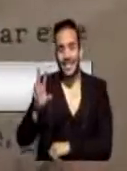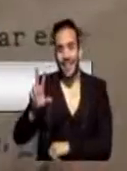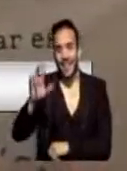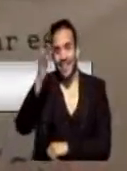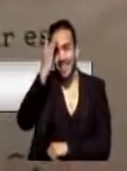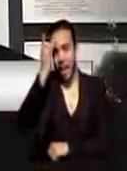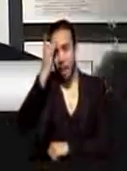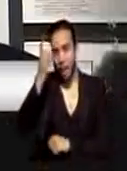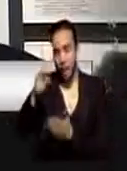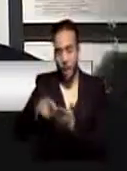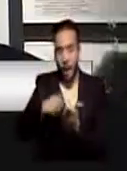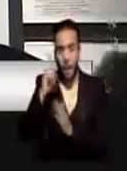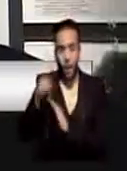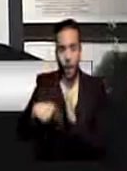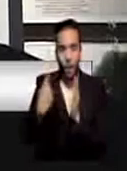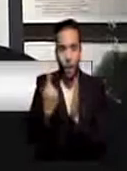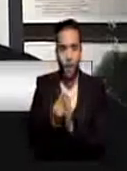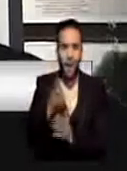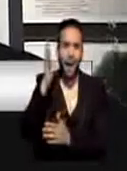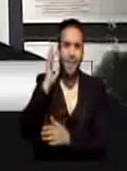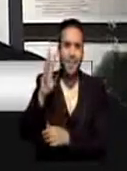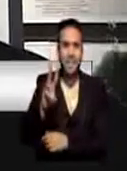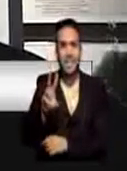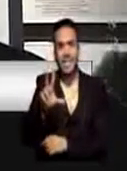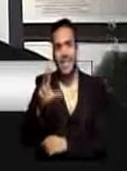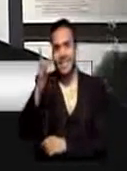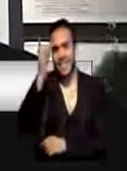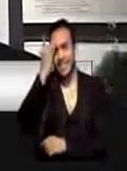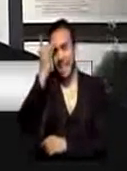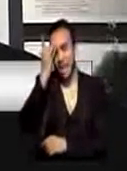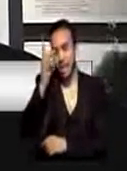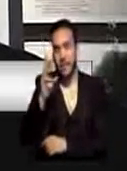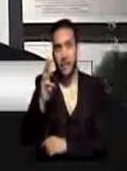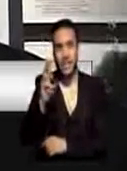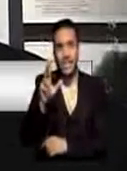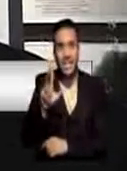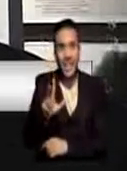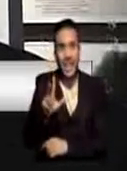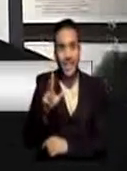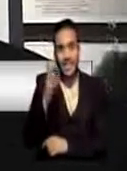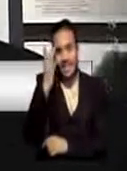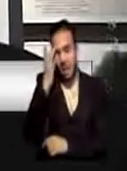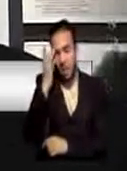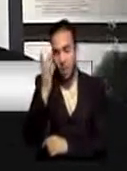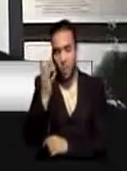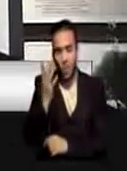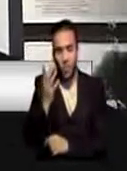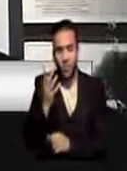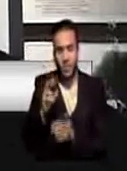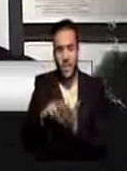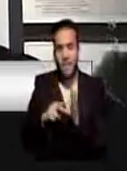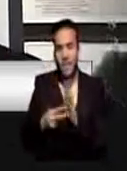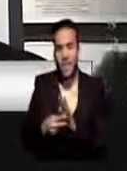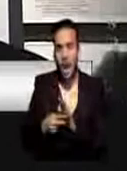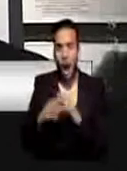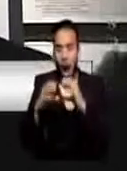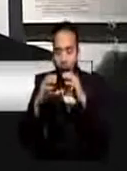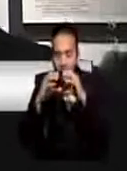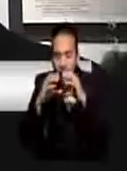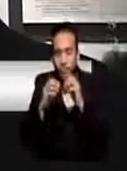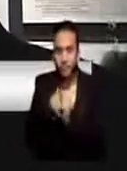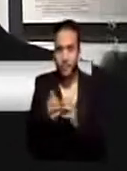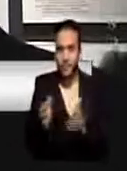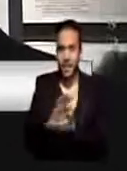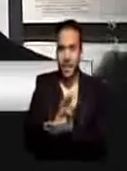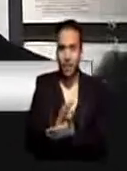hora. Para ese entonces, pues $63, pues daba para comerse uno un hamburger, pero sin queso. Cuando me aumentaron